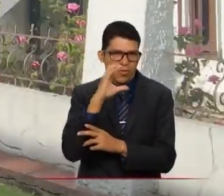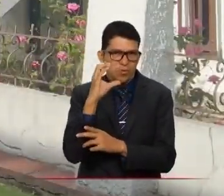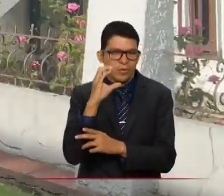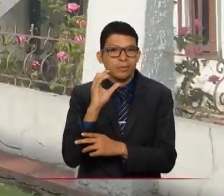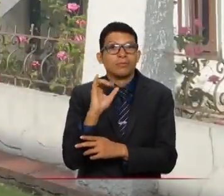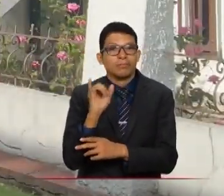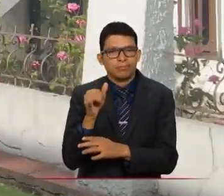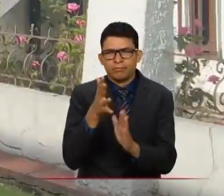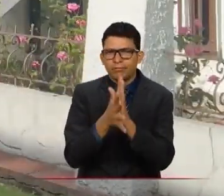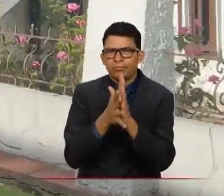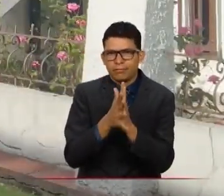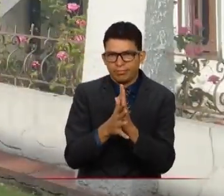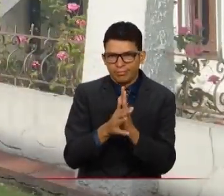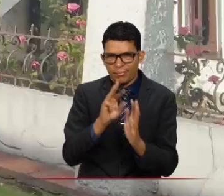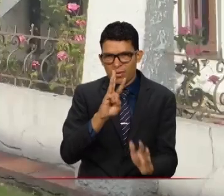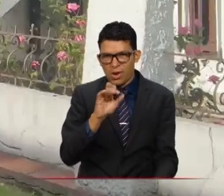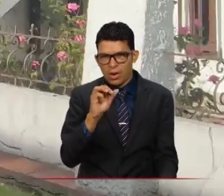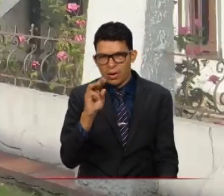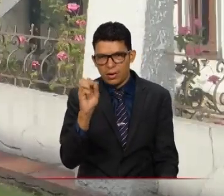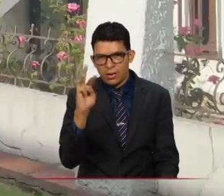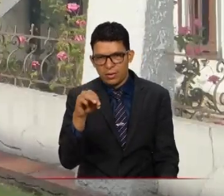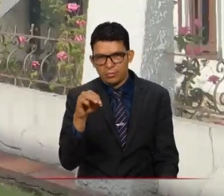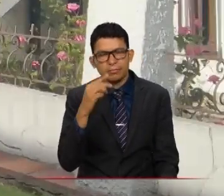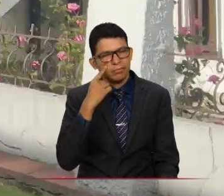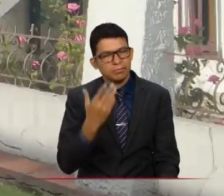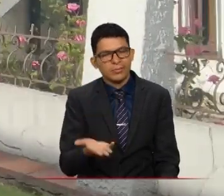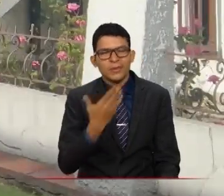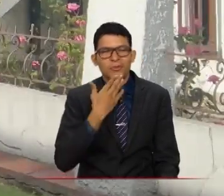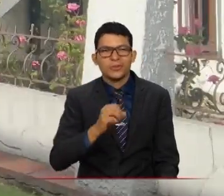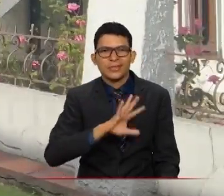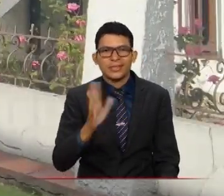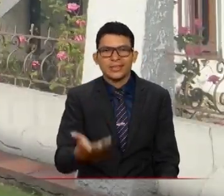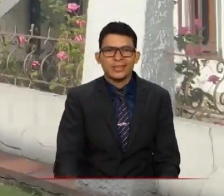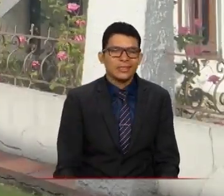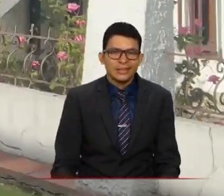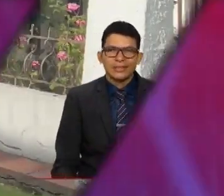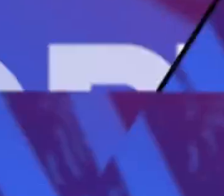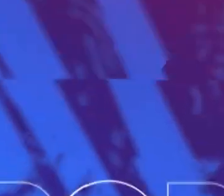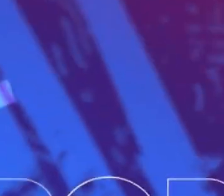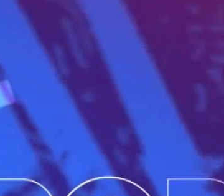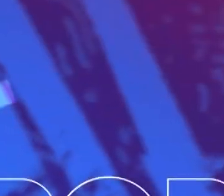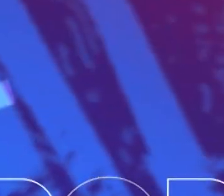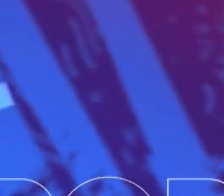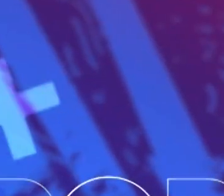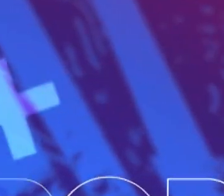en la emisión matinal don William Marulanda. W, hola, buen día, ¿qué tal?